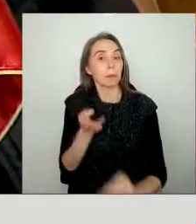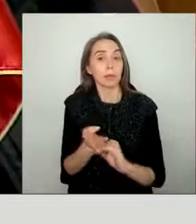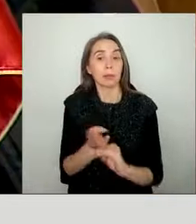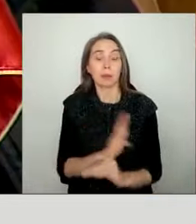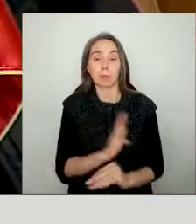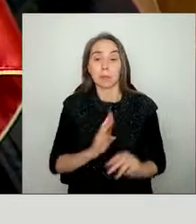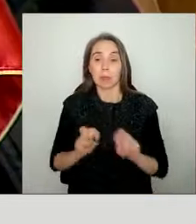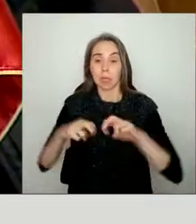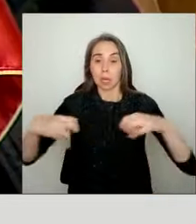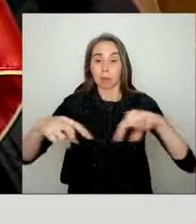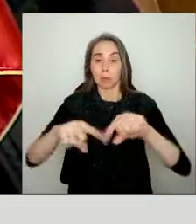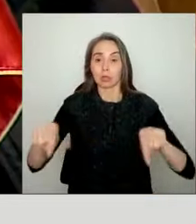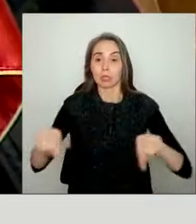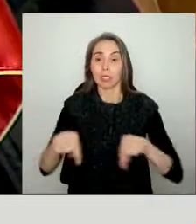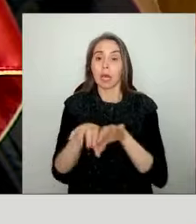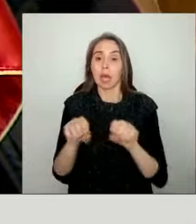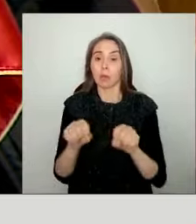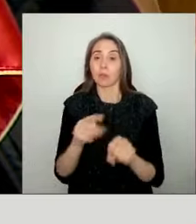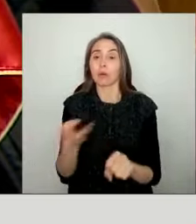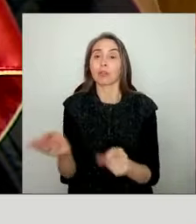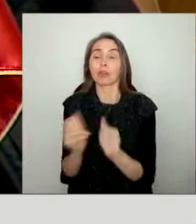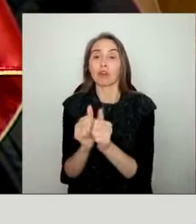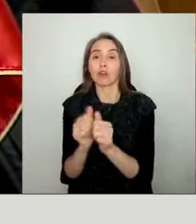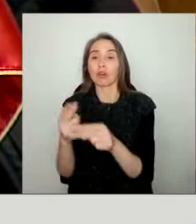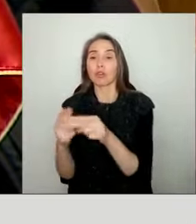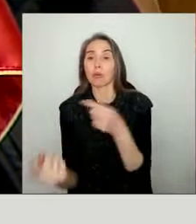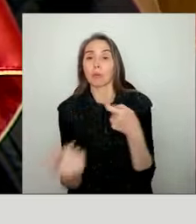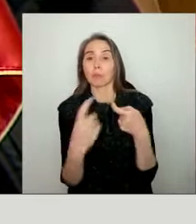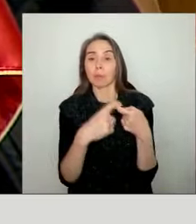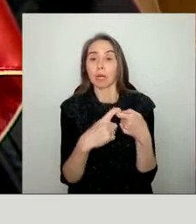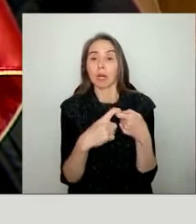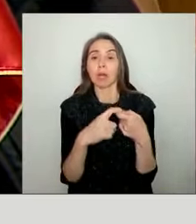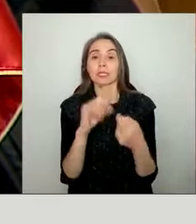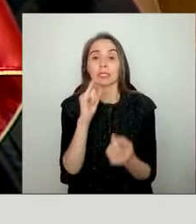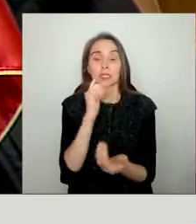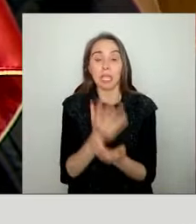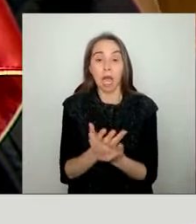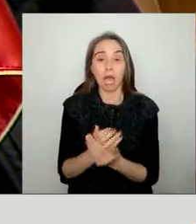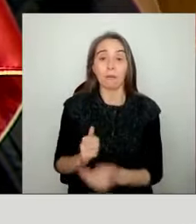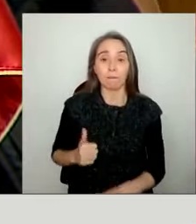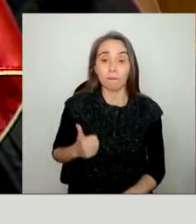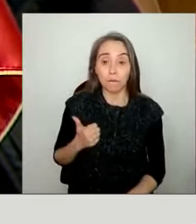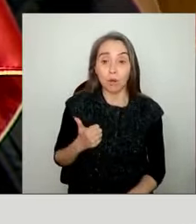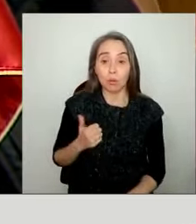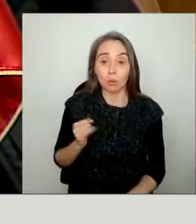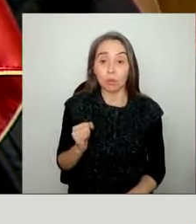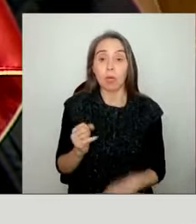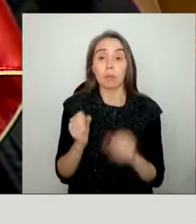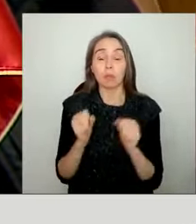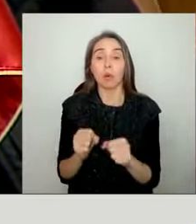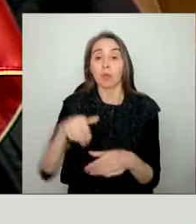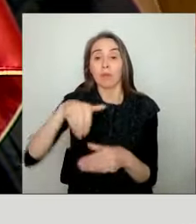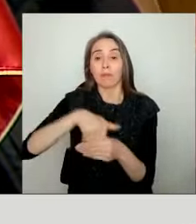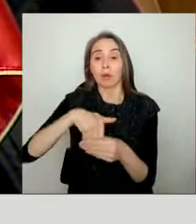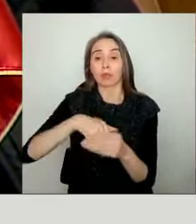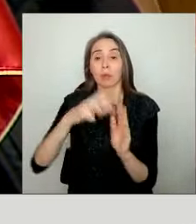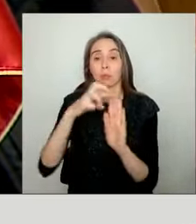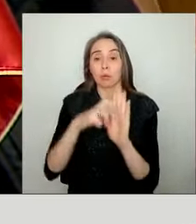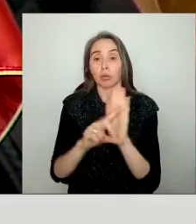particularmente los colegas que estaban inscritos si que Existirá la voluntad de poder votar este proyecto de ley hoy